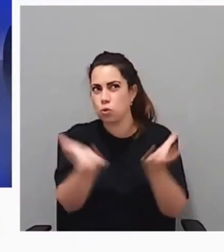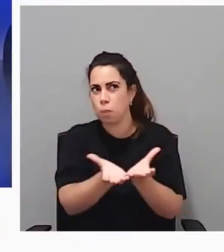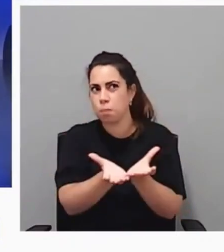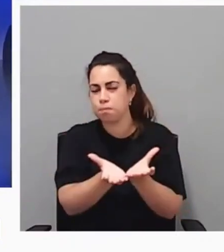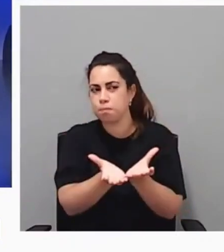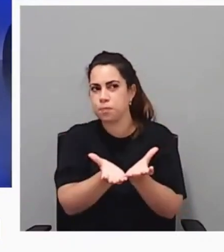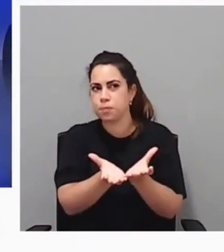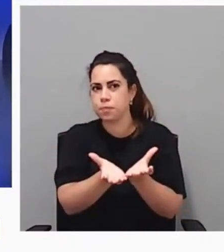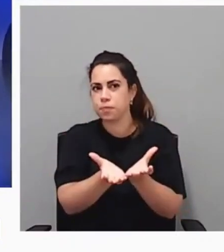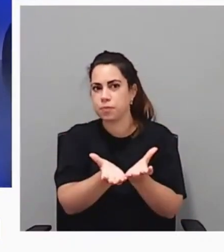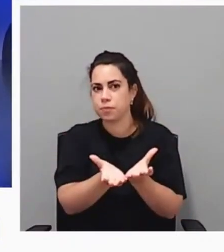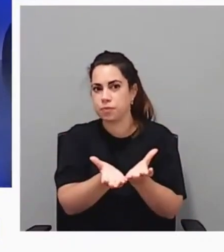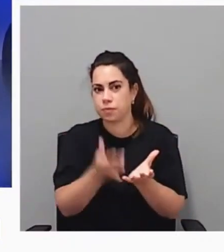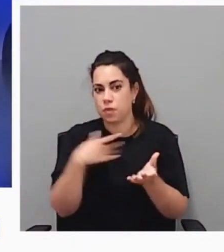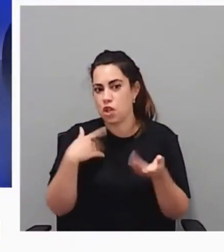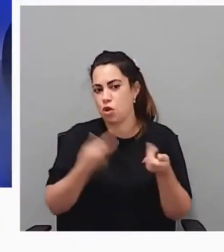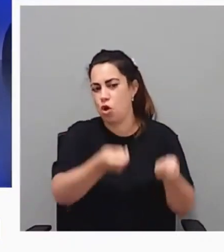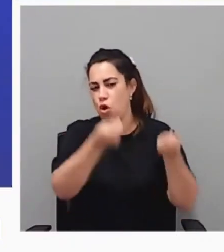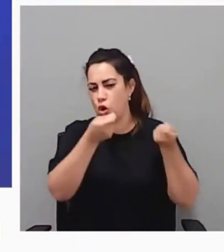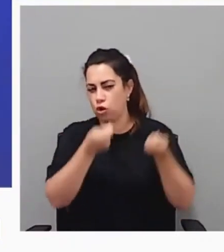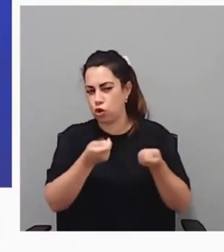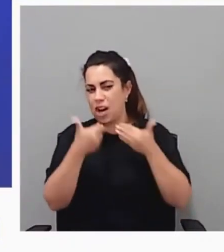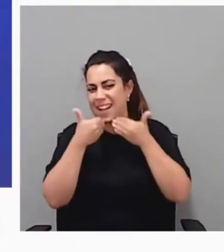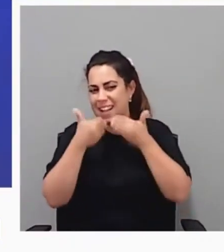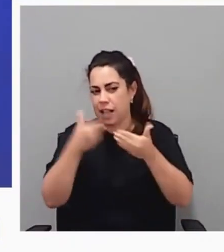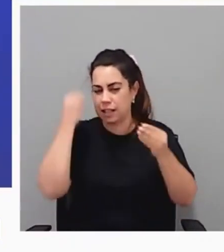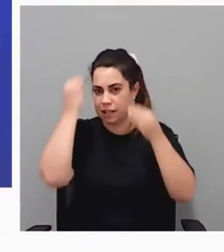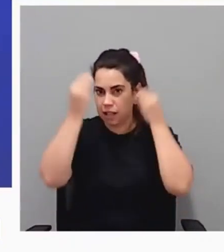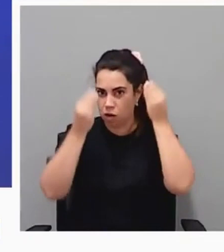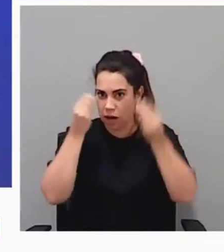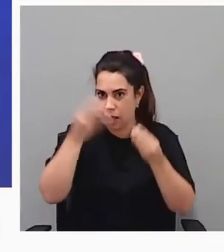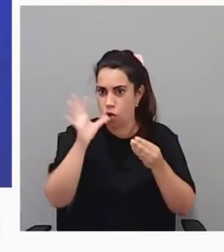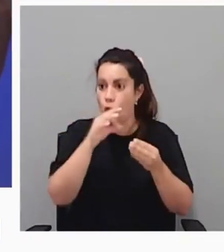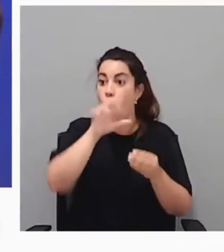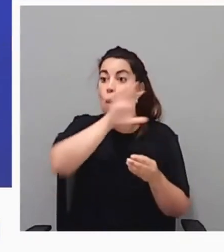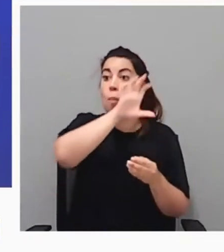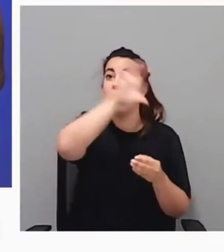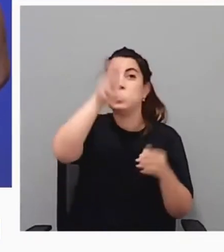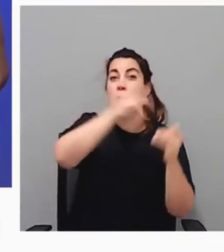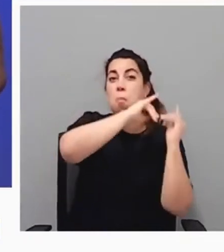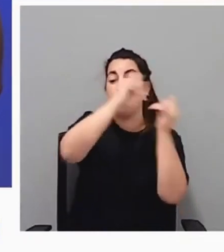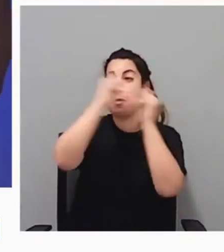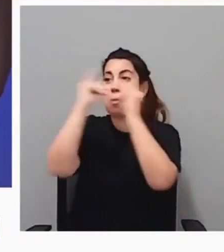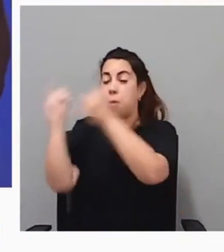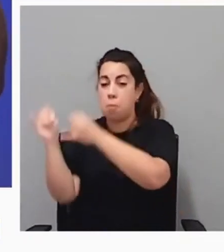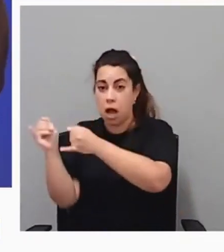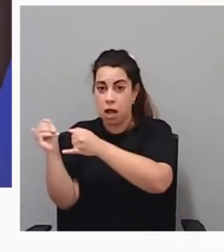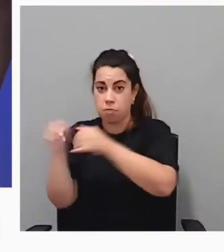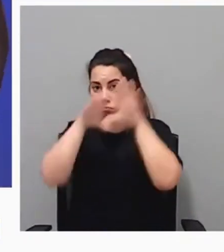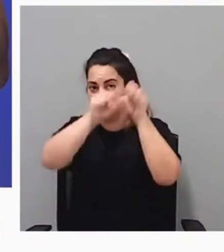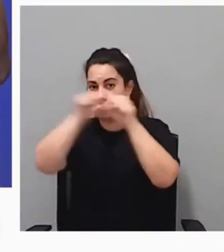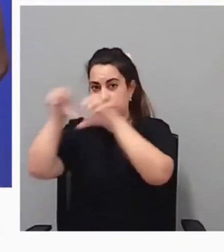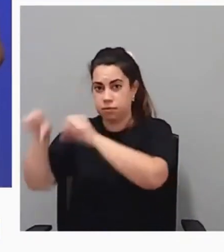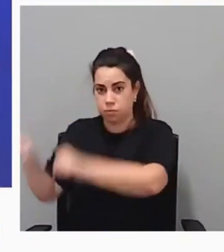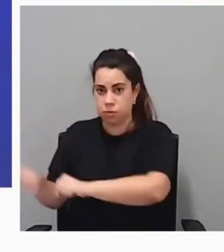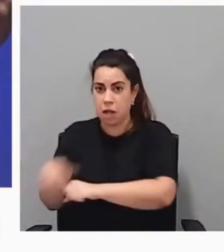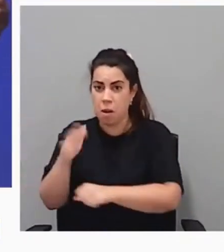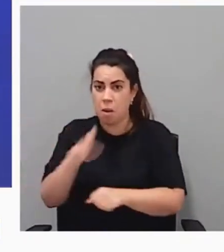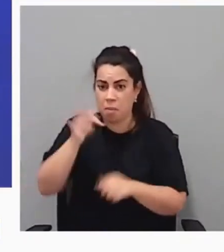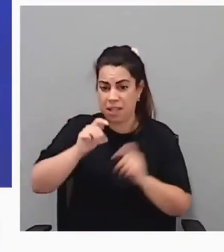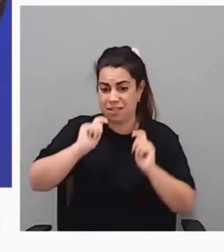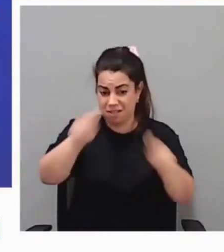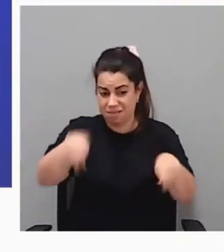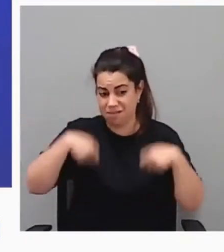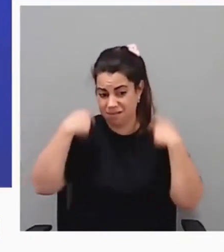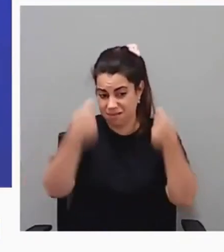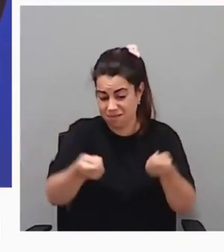de dominar el mundo a través de la racionalidad del colonialismo, por ejemplo, junto con una explotación de la naturaleza y una aplicación